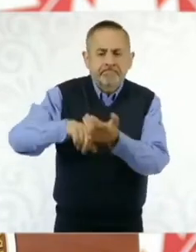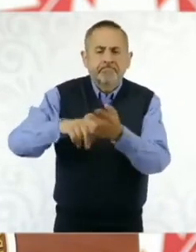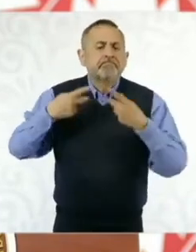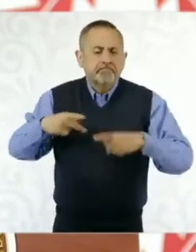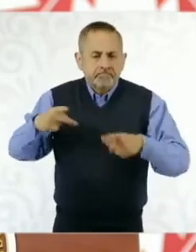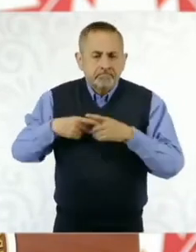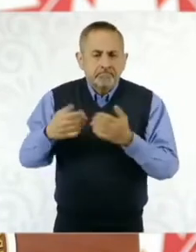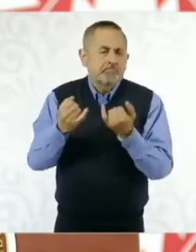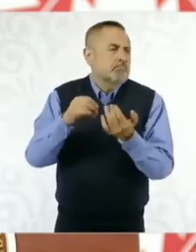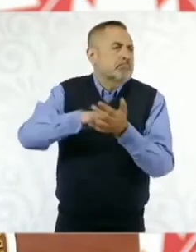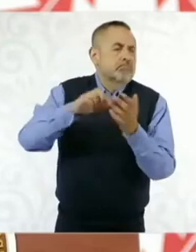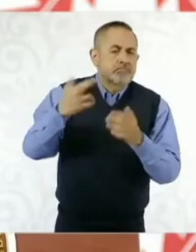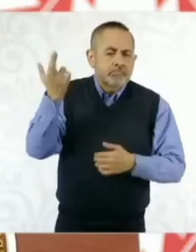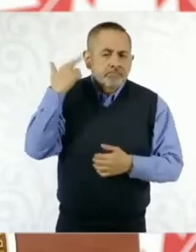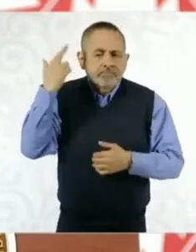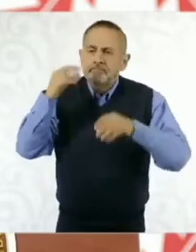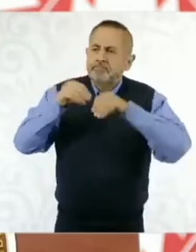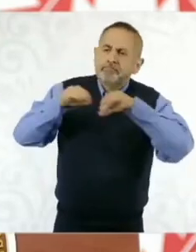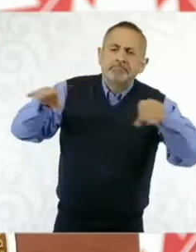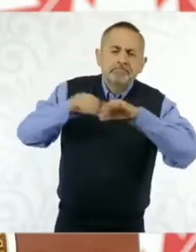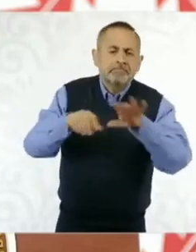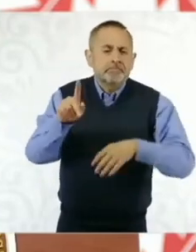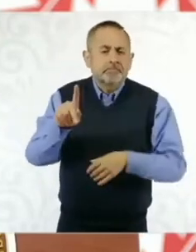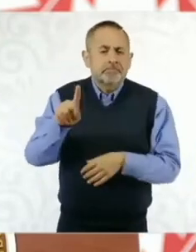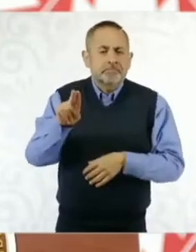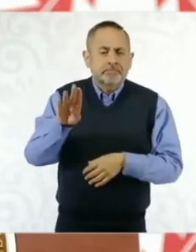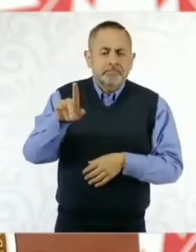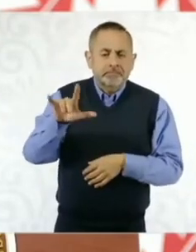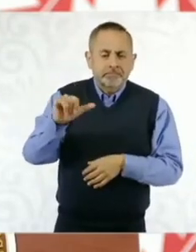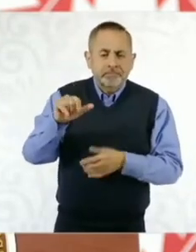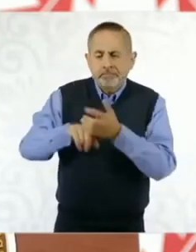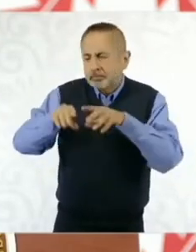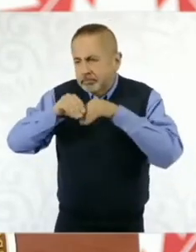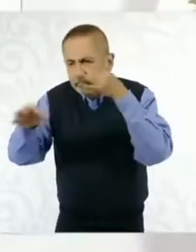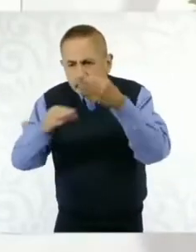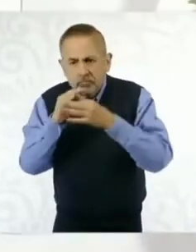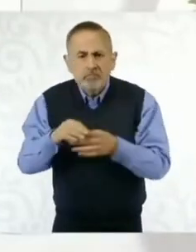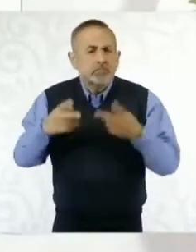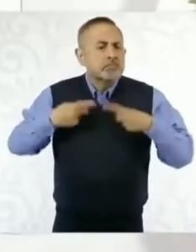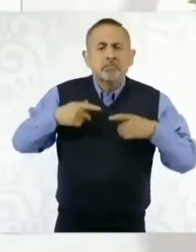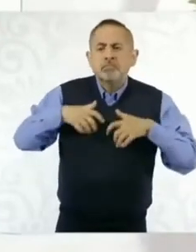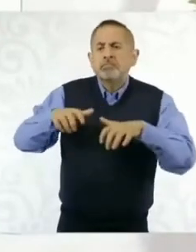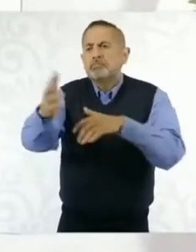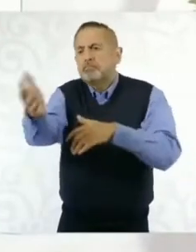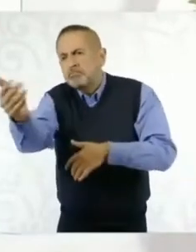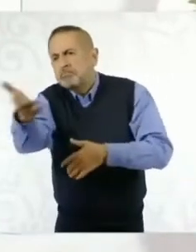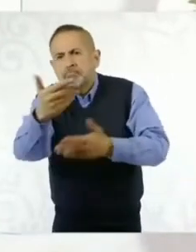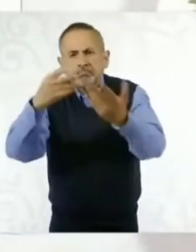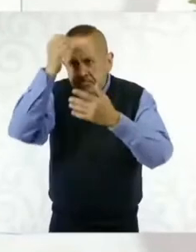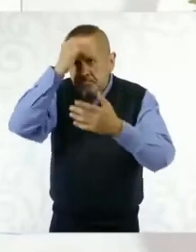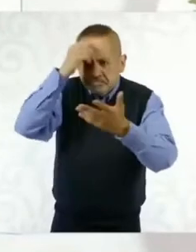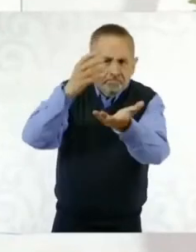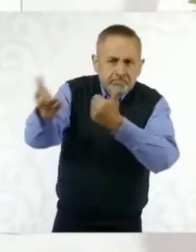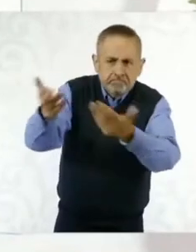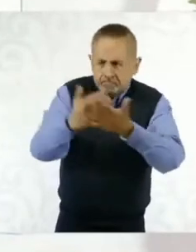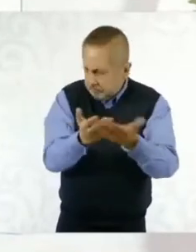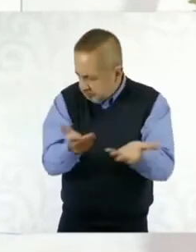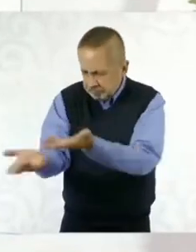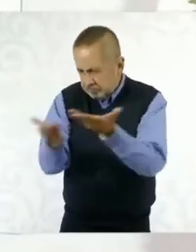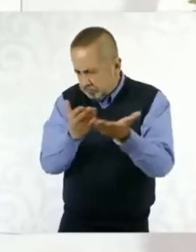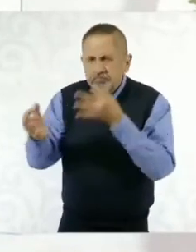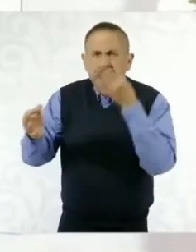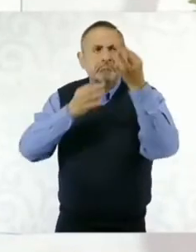de radio pública que también pueda darle voz a mucha gente, sobre todo la que no tiene voz.